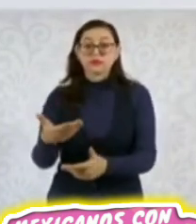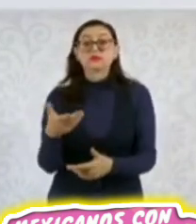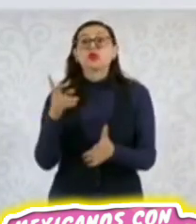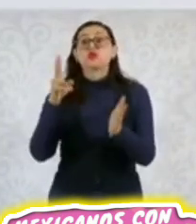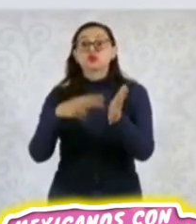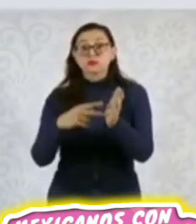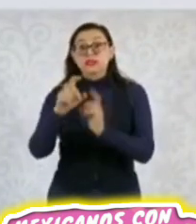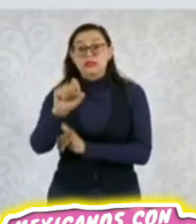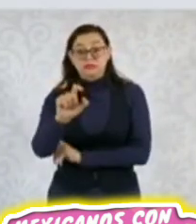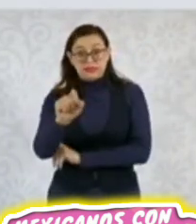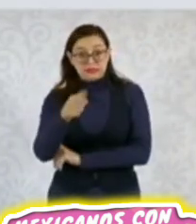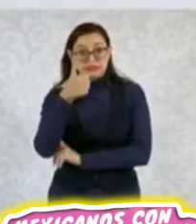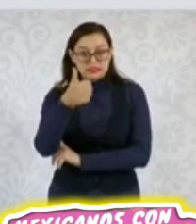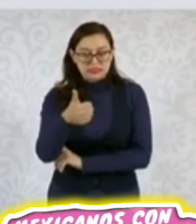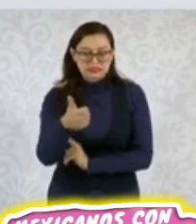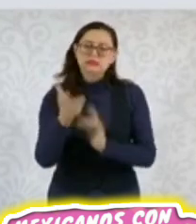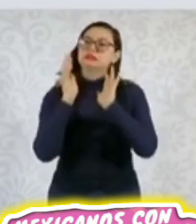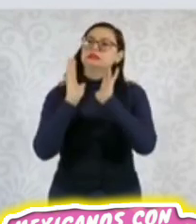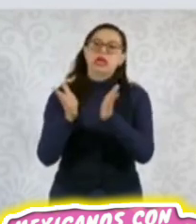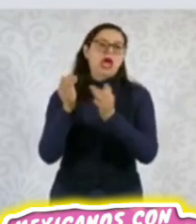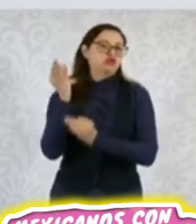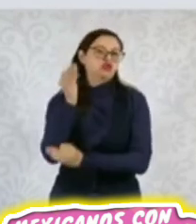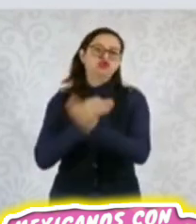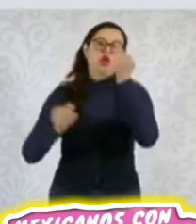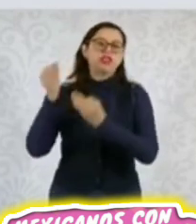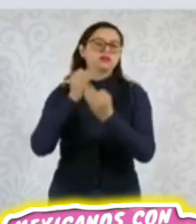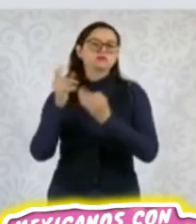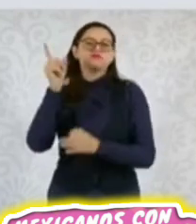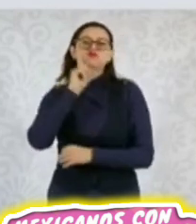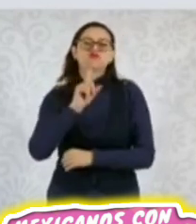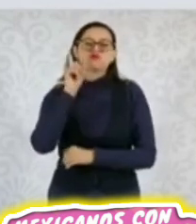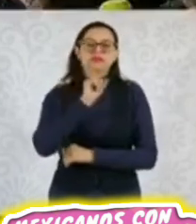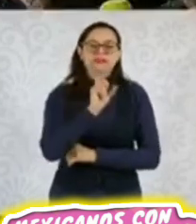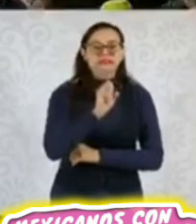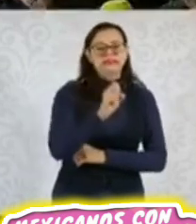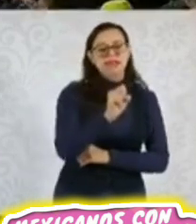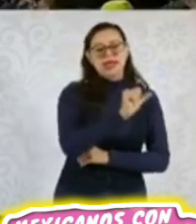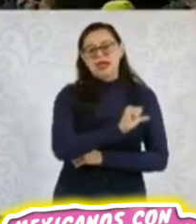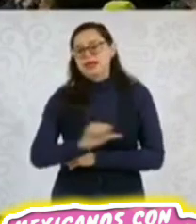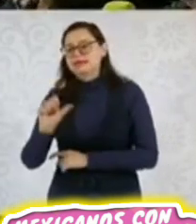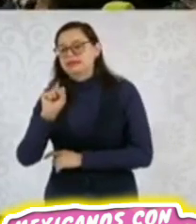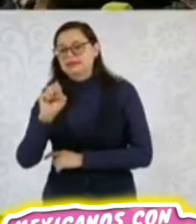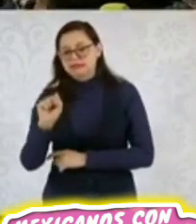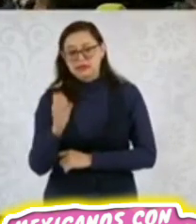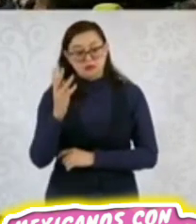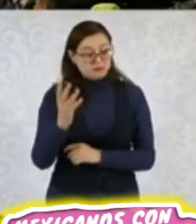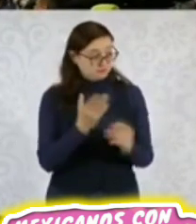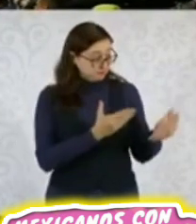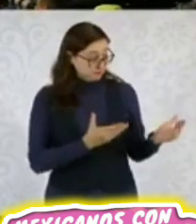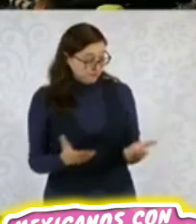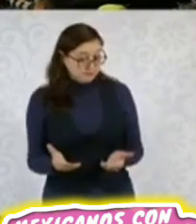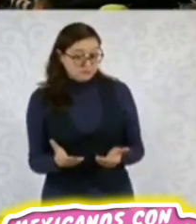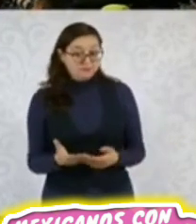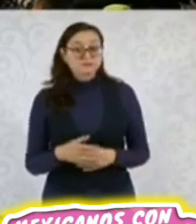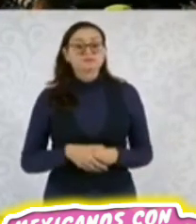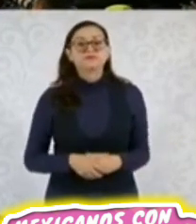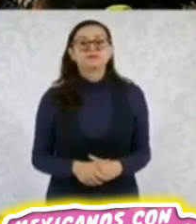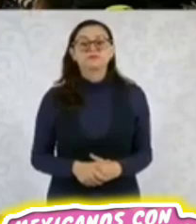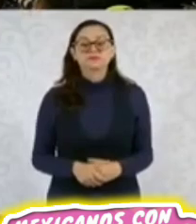las mujeres de 60 a 64. Entonces, le doy la palabra a Citlali. ¿Sí?